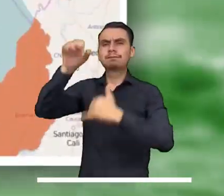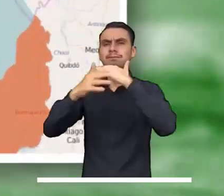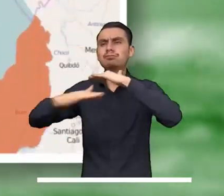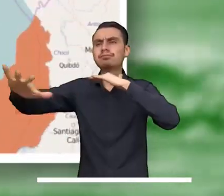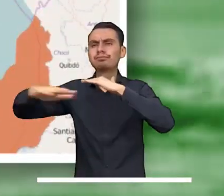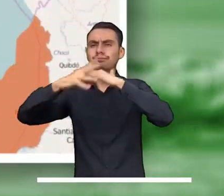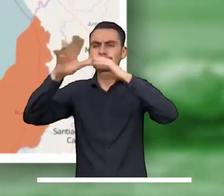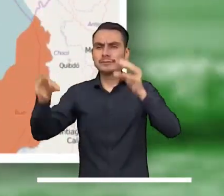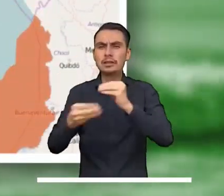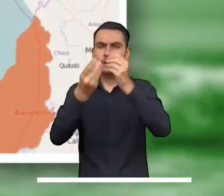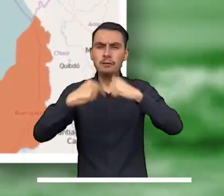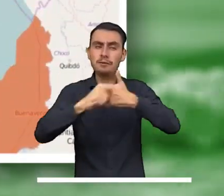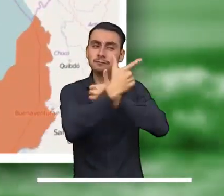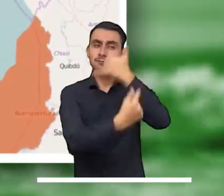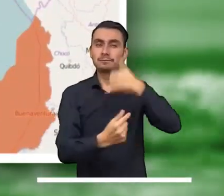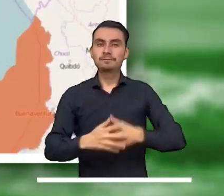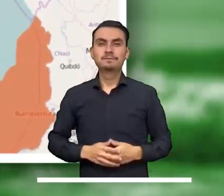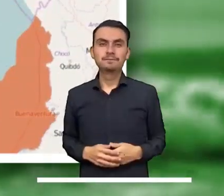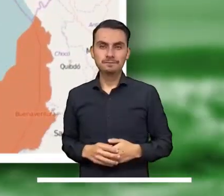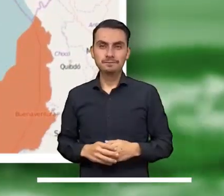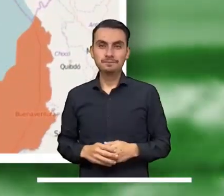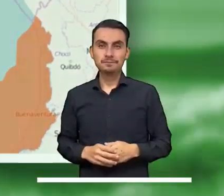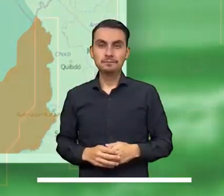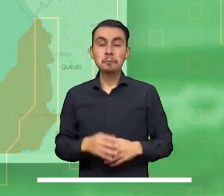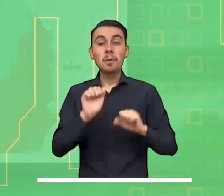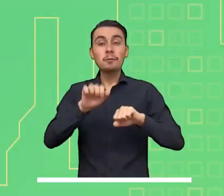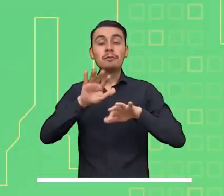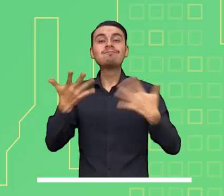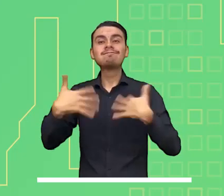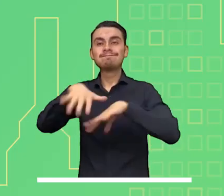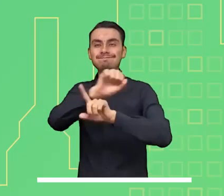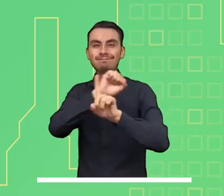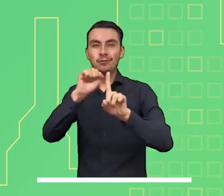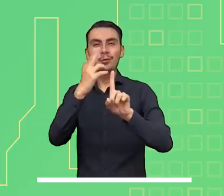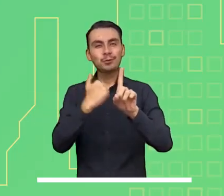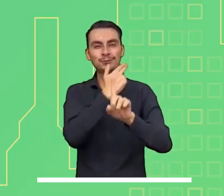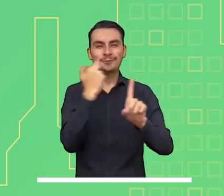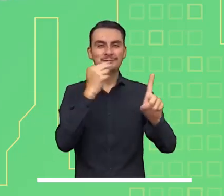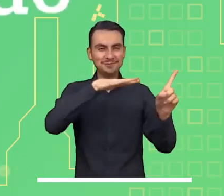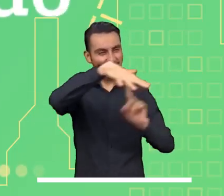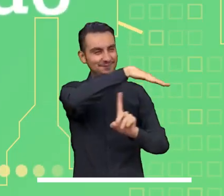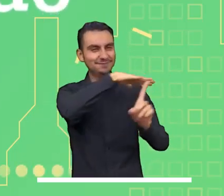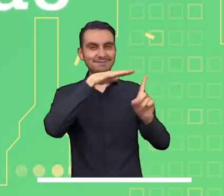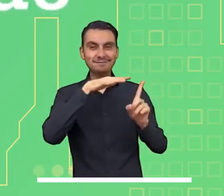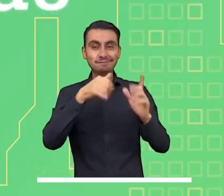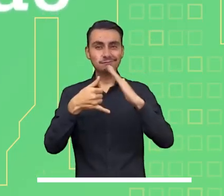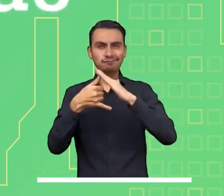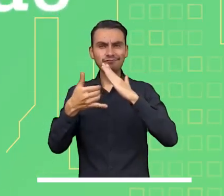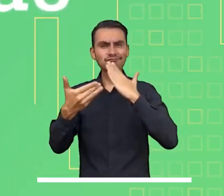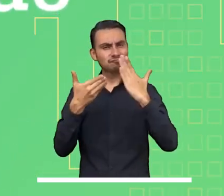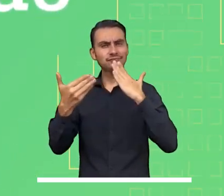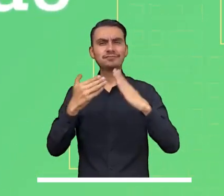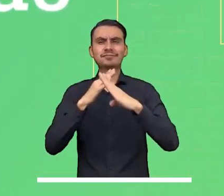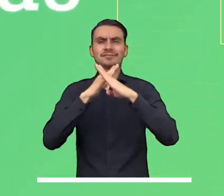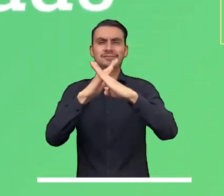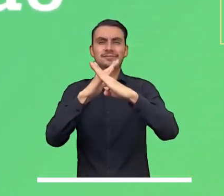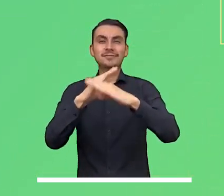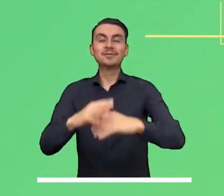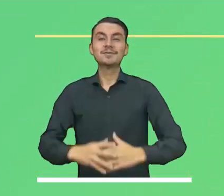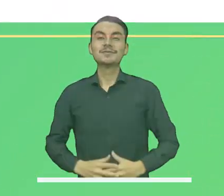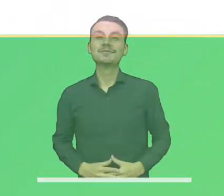el suroccidente y occidente del Mar Caribe y en zonas del Pacífico. Síguenos en nuestras redes sociales.